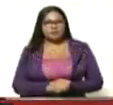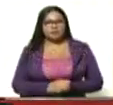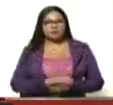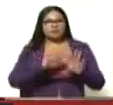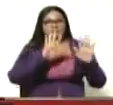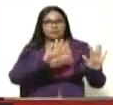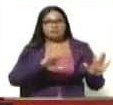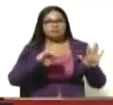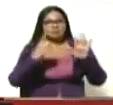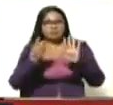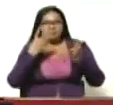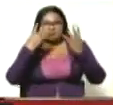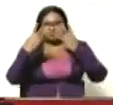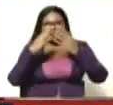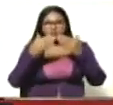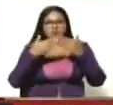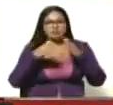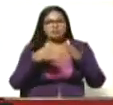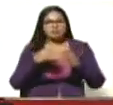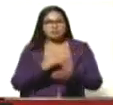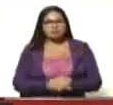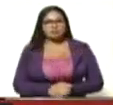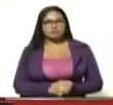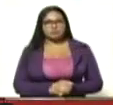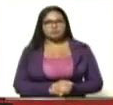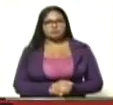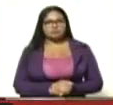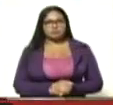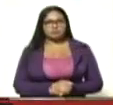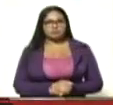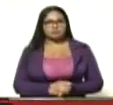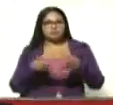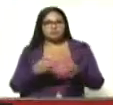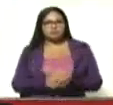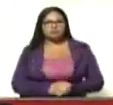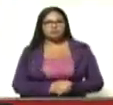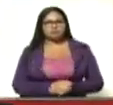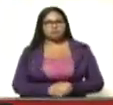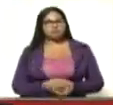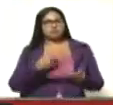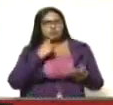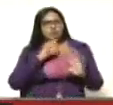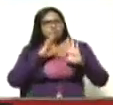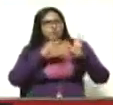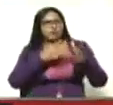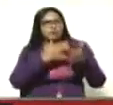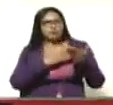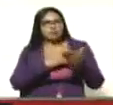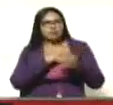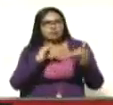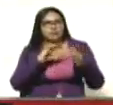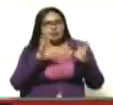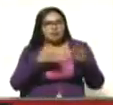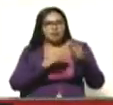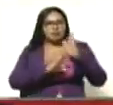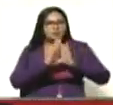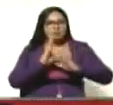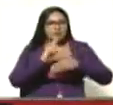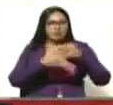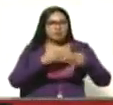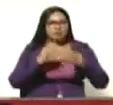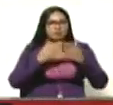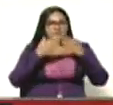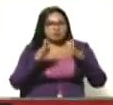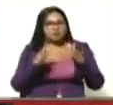16º festival, inauguración de este 16º Festival Mundial de la Poesía. Como tú lo bien lo has dicho, se está ya desarrollando lo que es la inauguración de